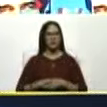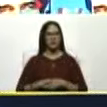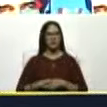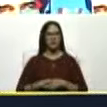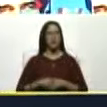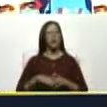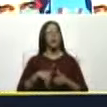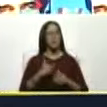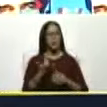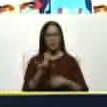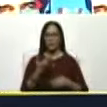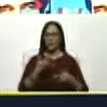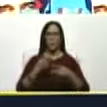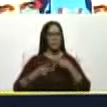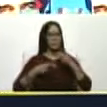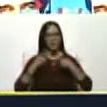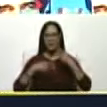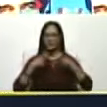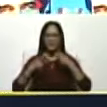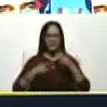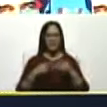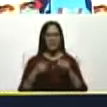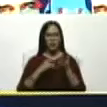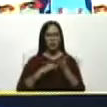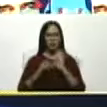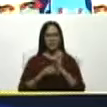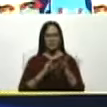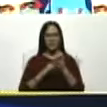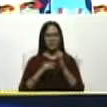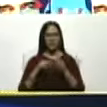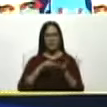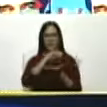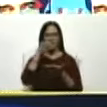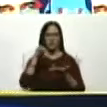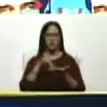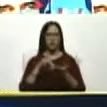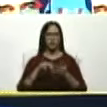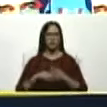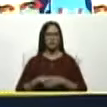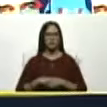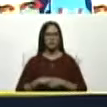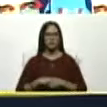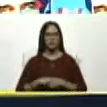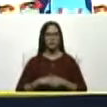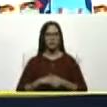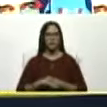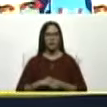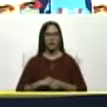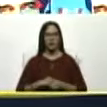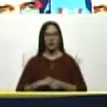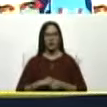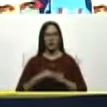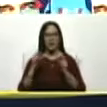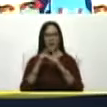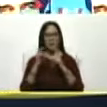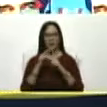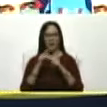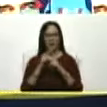Pudiéramos parafrasear en el concepto estratégico de la nación, en el concepto estratégico